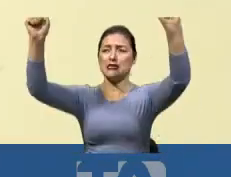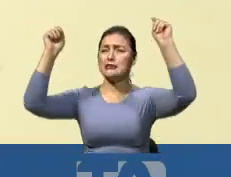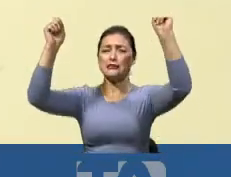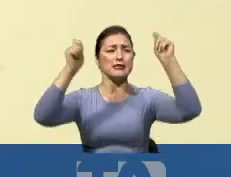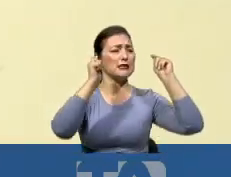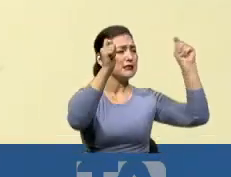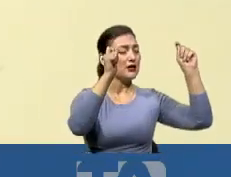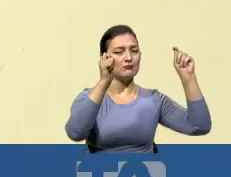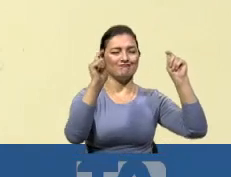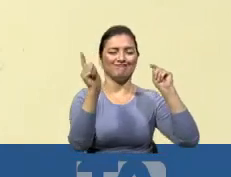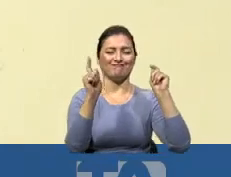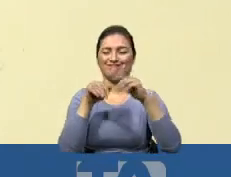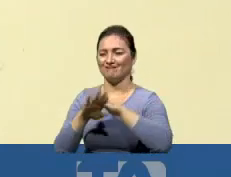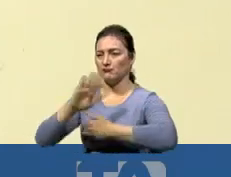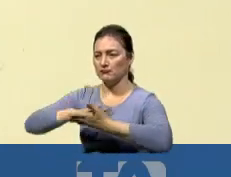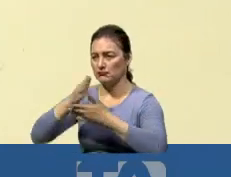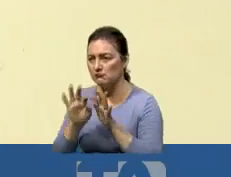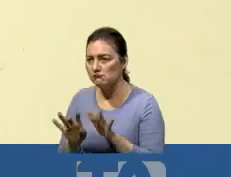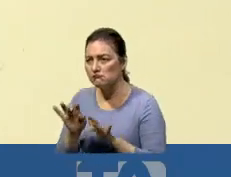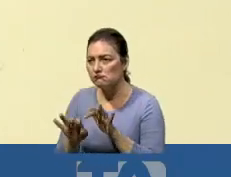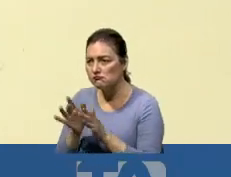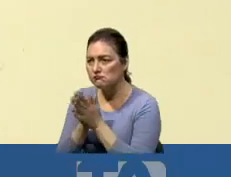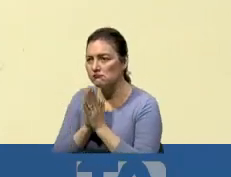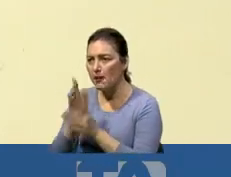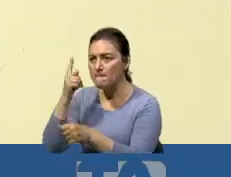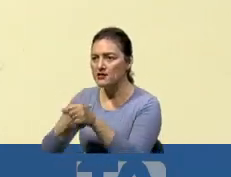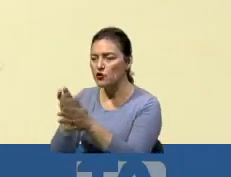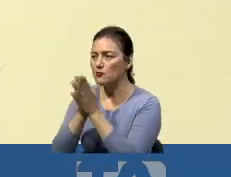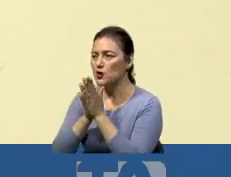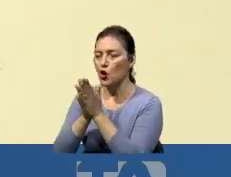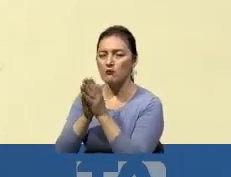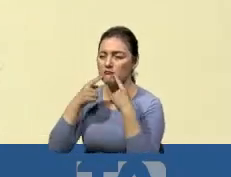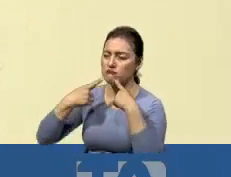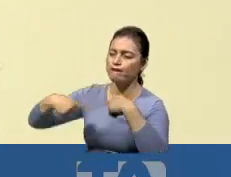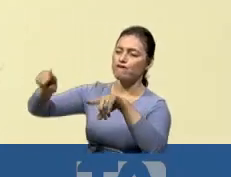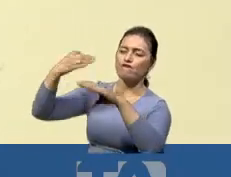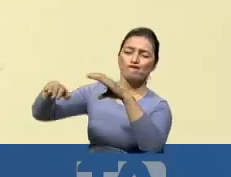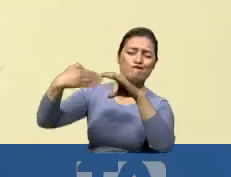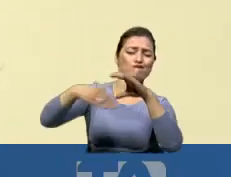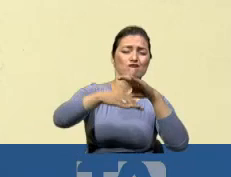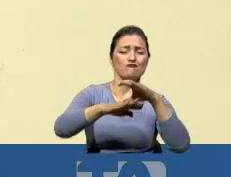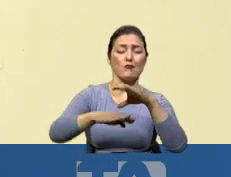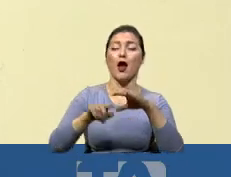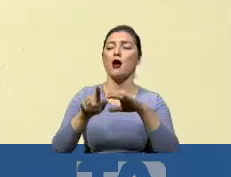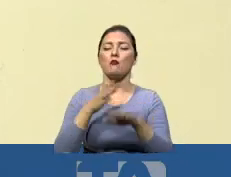entrar a tu computadora y hacer una petición puntual siempre como metro claro con